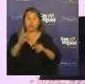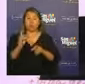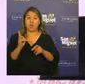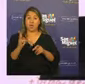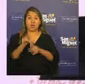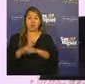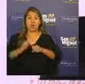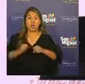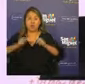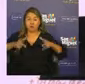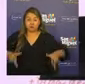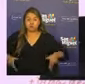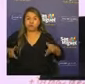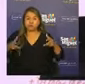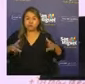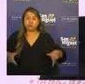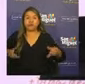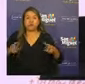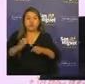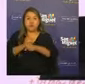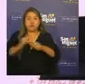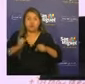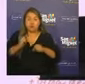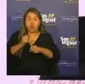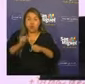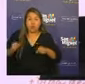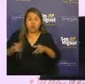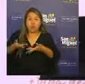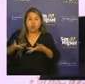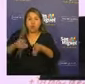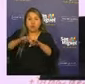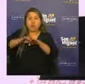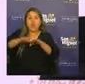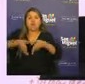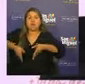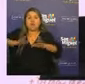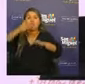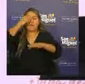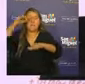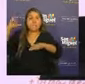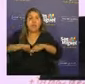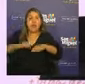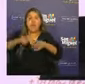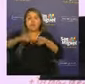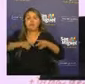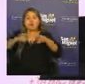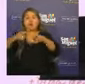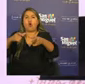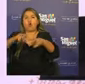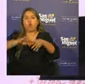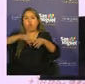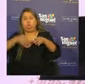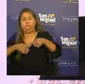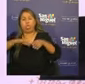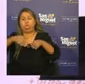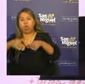riesgo su vida. Veo aquí varias personas con discapacidad, las mamás con sus coches, la gente que va al supermercado. Bueno, yo, como uno no